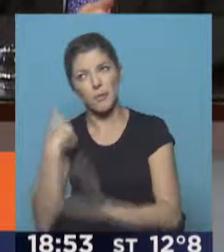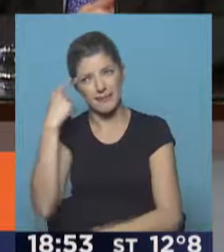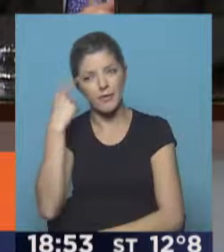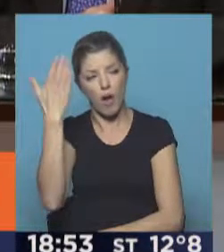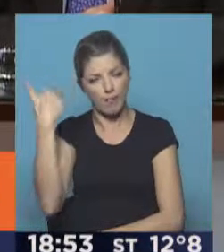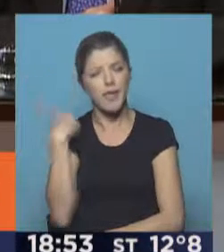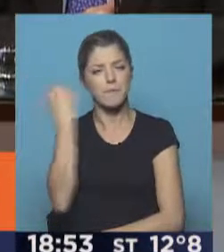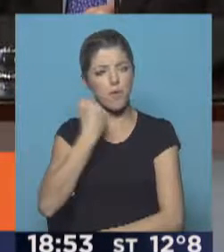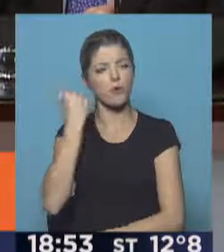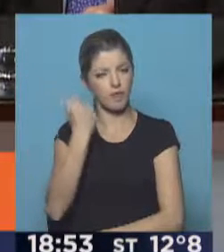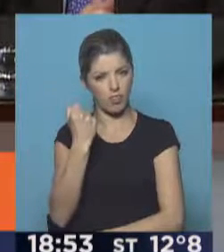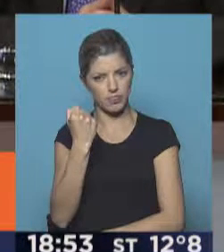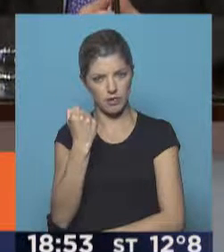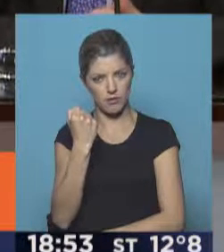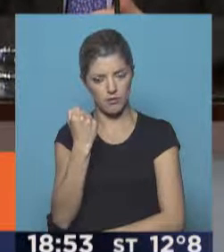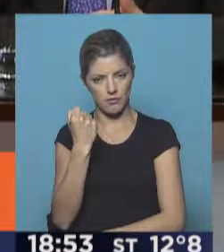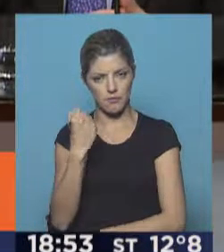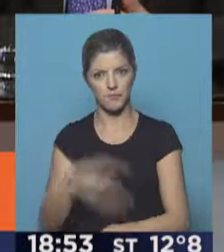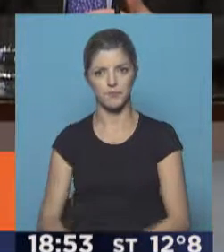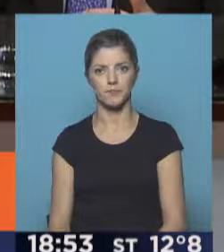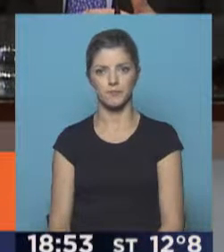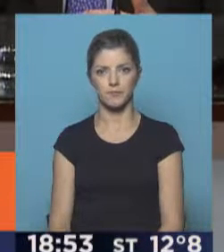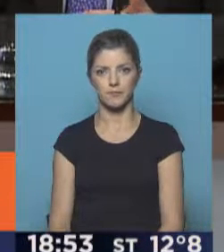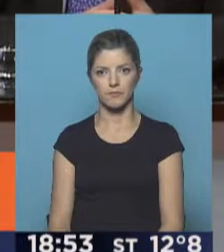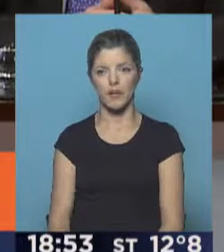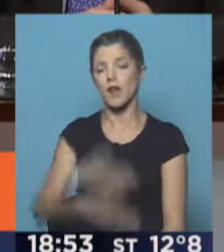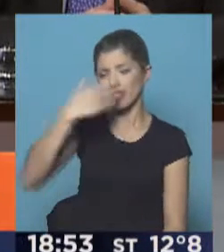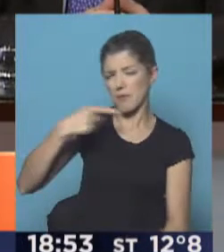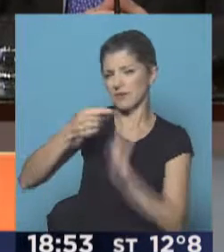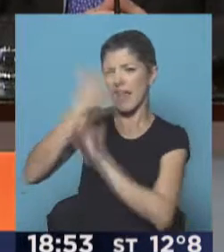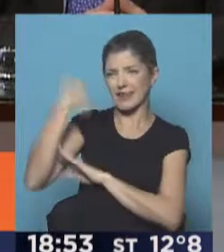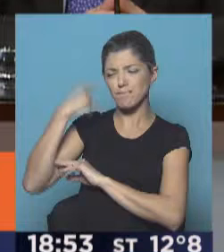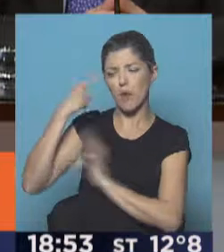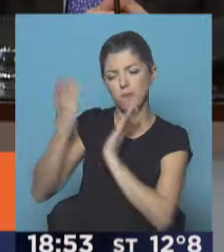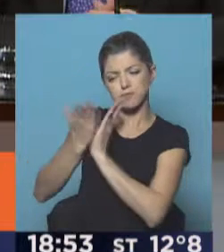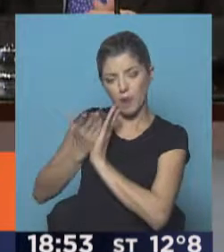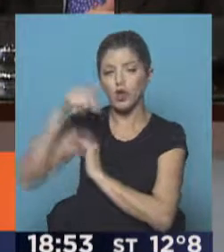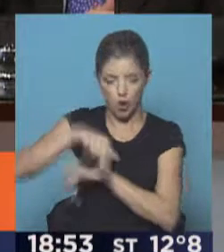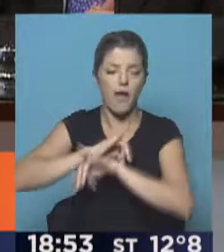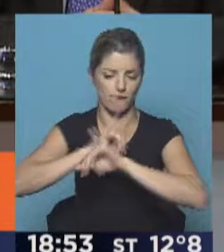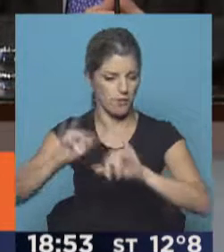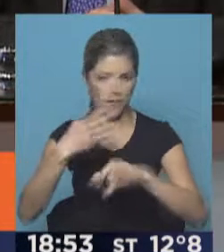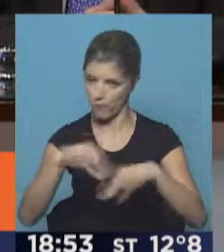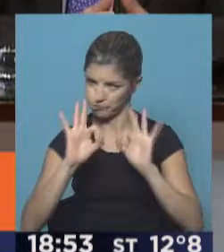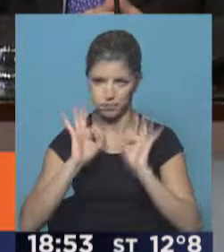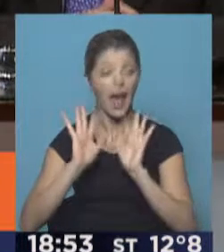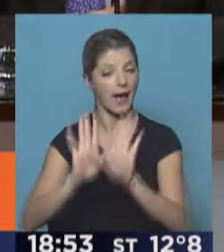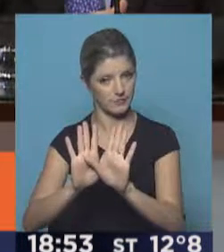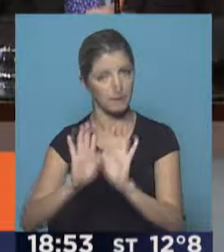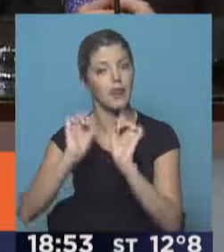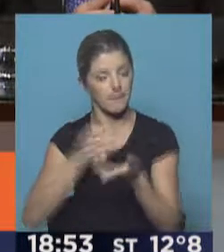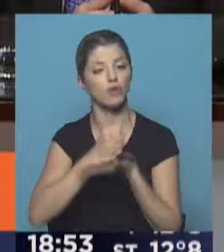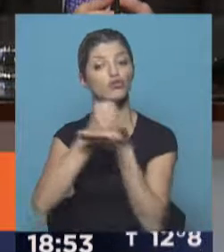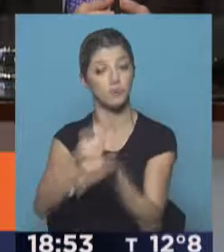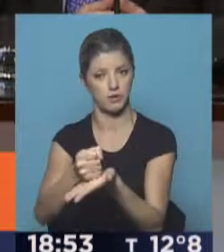un desafío que habíamos visto en las últimas semanas y ya hoy ya podemos anunciar que eso ya está listo y podemos avanzar